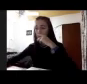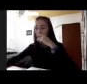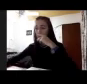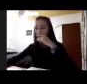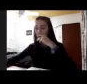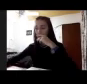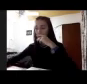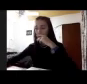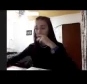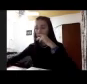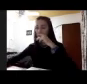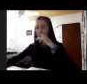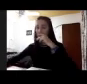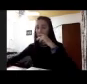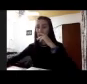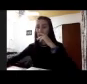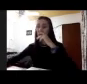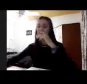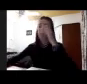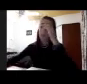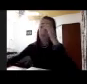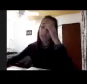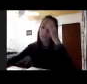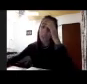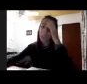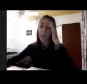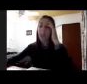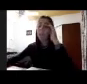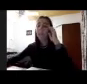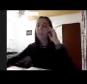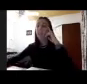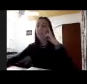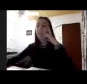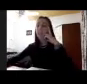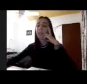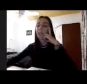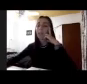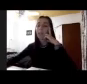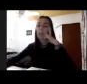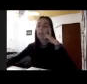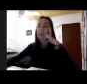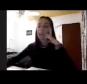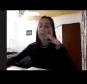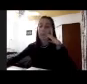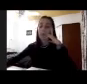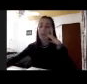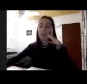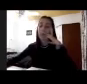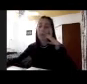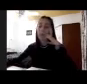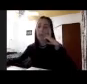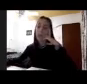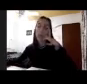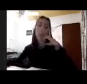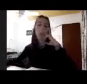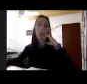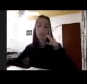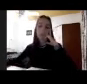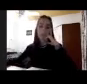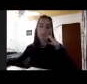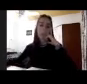A ver si puedo mostrar todos. Acá, por ejemplo, están todas las plantas de vivienda, que si pueden ver, o